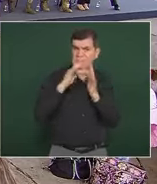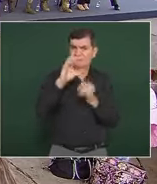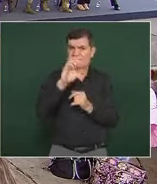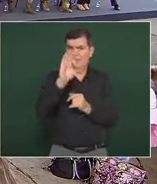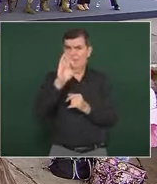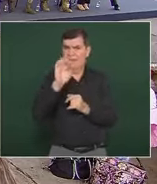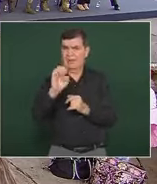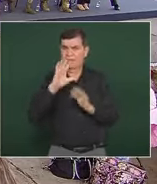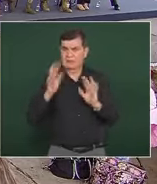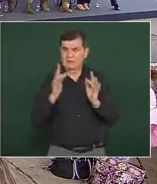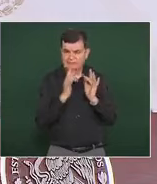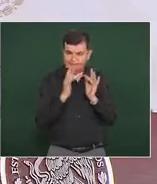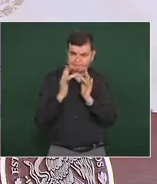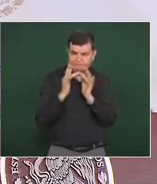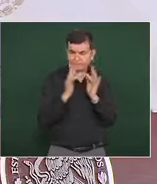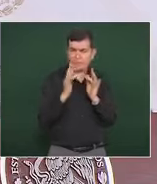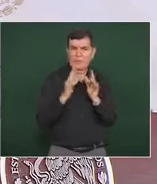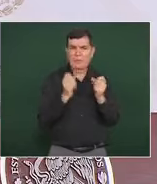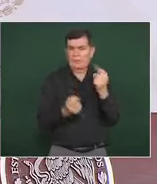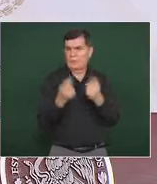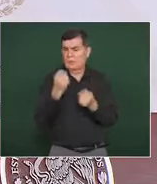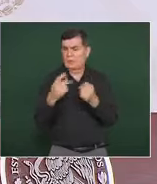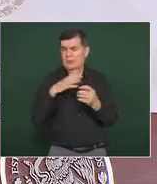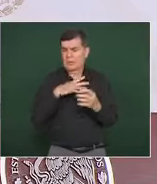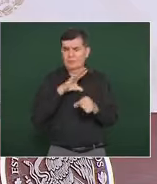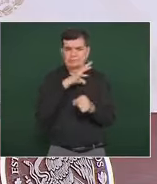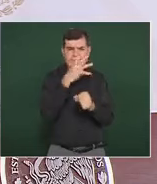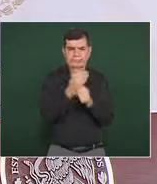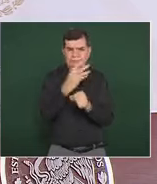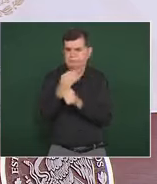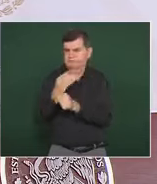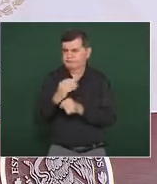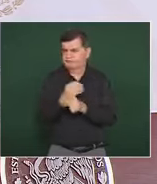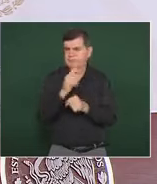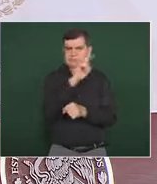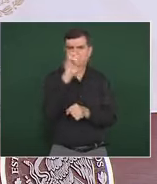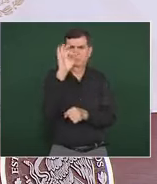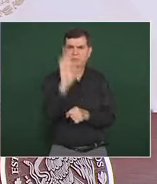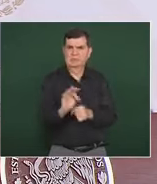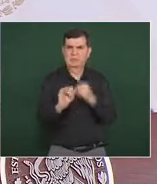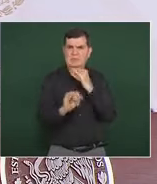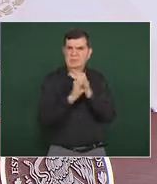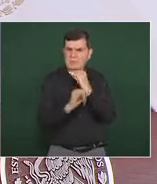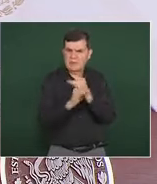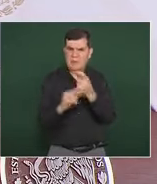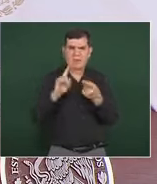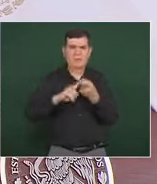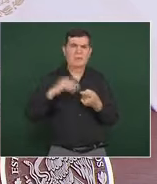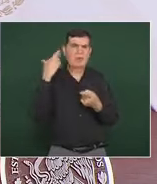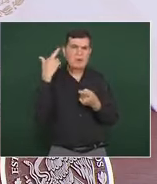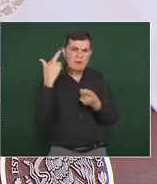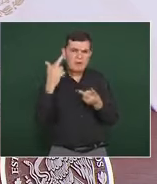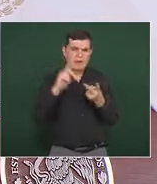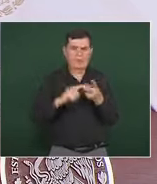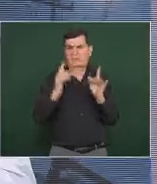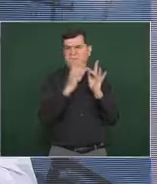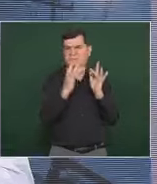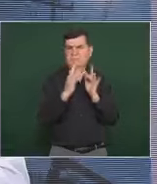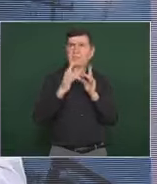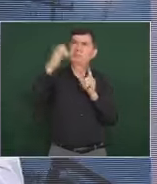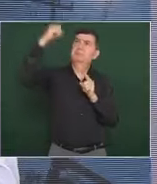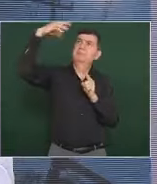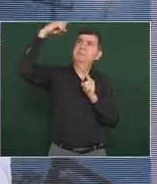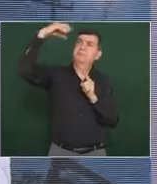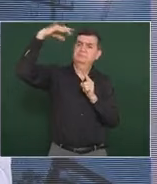Federal de Electricidad y con los concesionarios ya fueron totalmente recuperadas, tanto internet como radiodifusión y conectividad